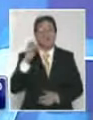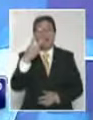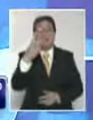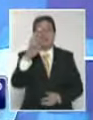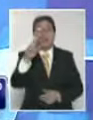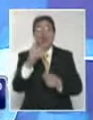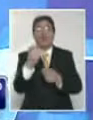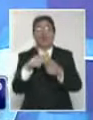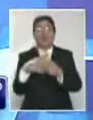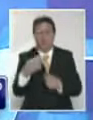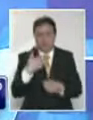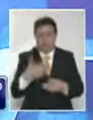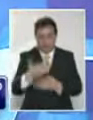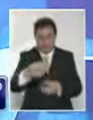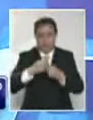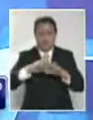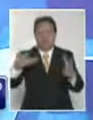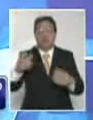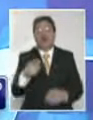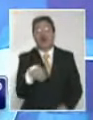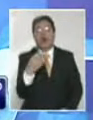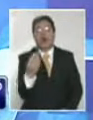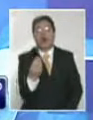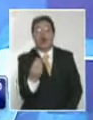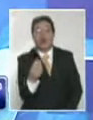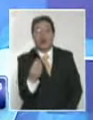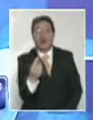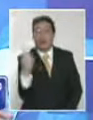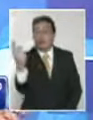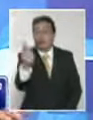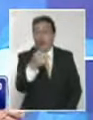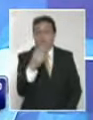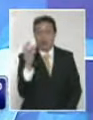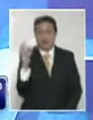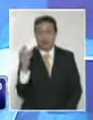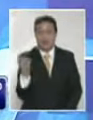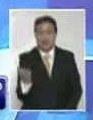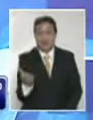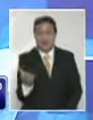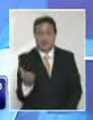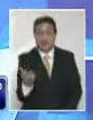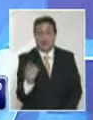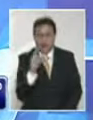tiempos publicamos. Entonces, ¿cómo? ¿Nadie sabía? Sí, obviamente.